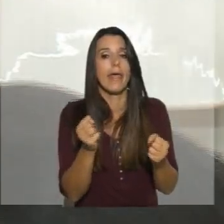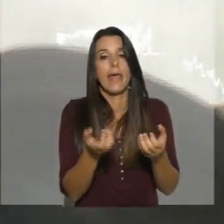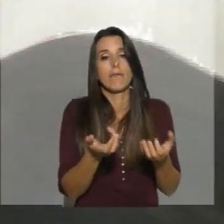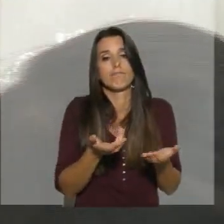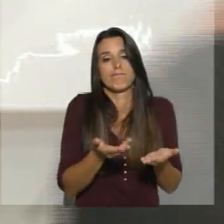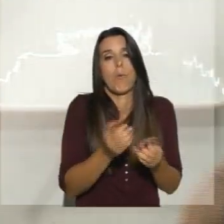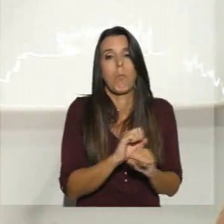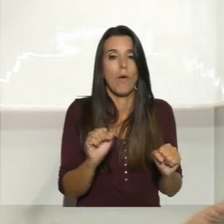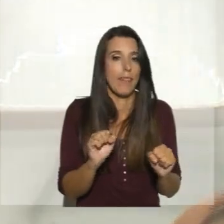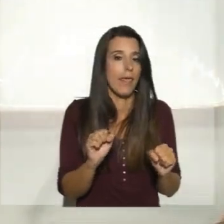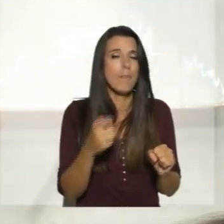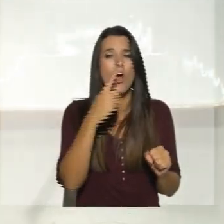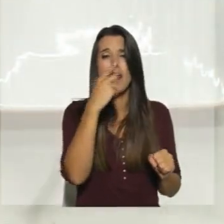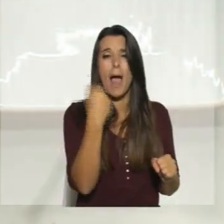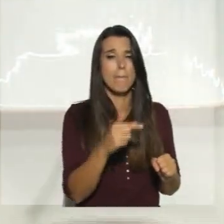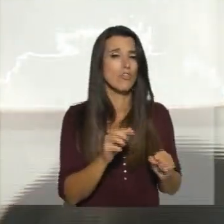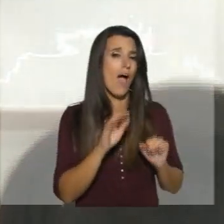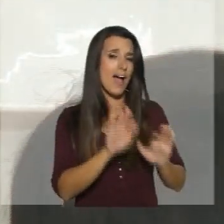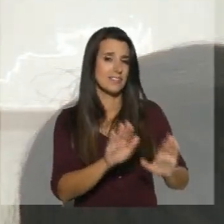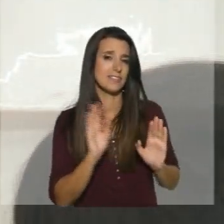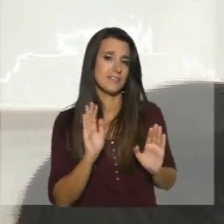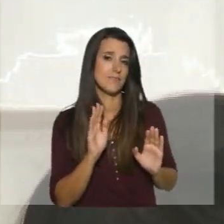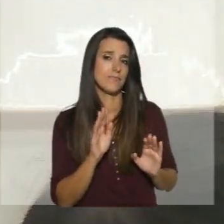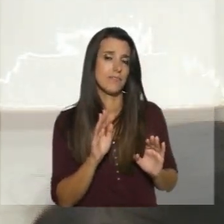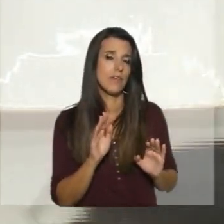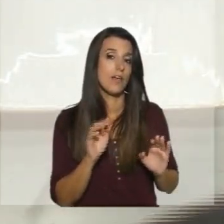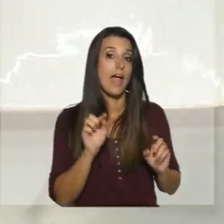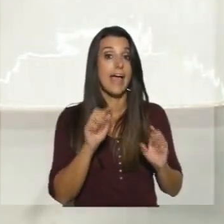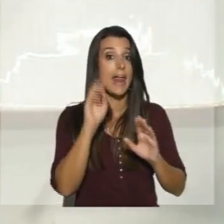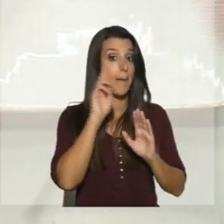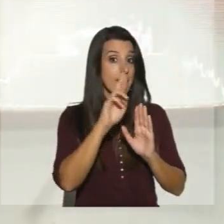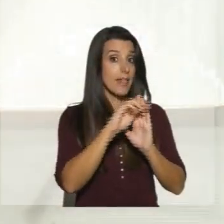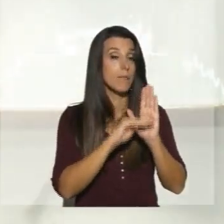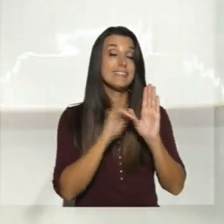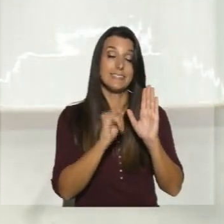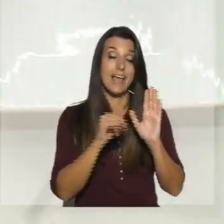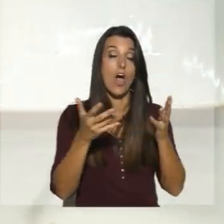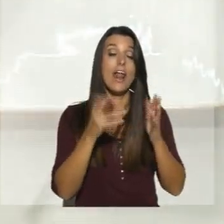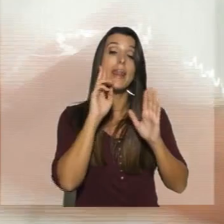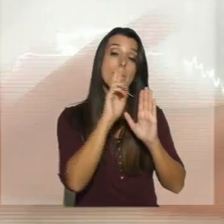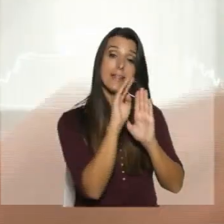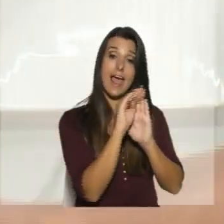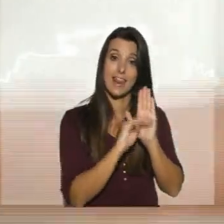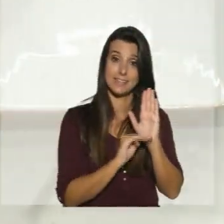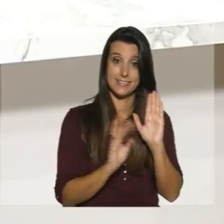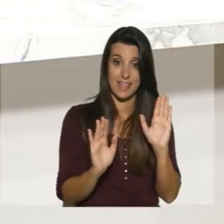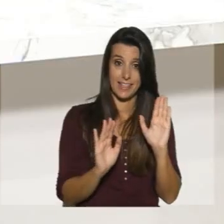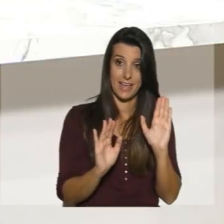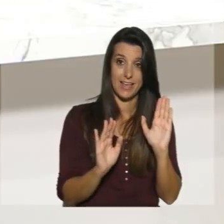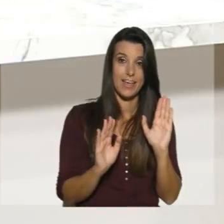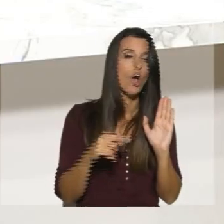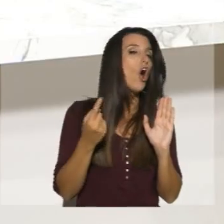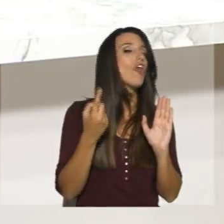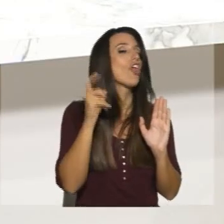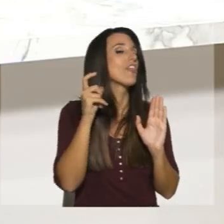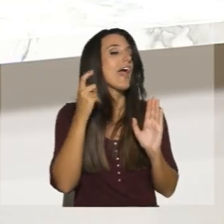parece que así es más rápido y es como estaba la receta original. Y ahí que estamos acá respetando la receta. Acá esta vez vez sí, ¿no? Dejamos la parte pastelera para otro